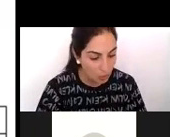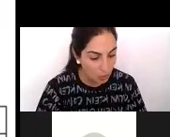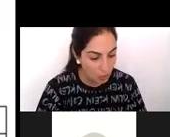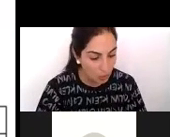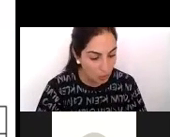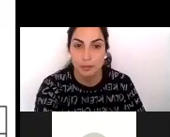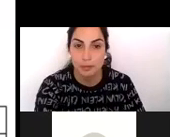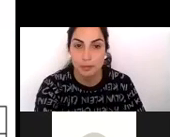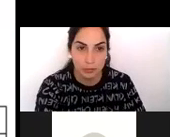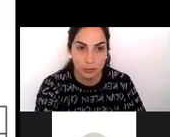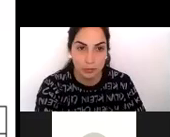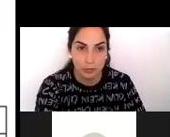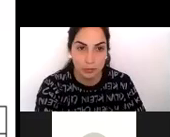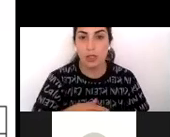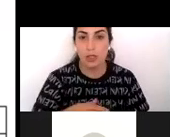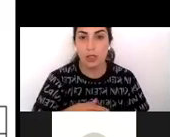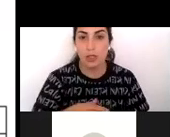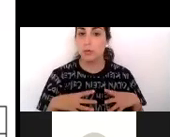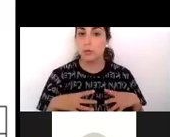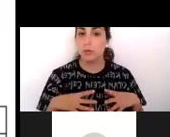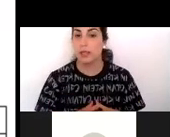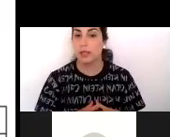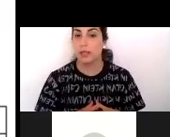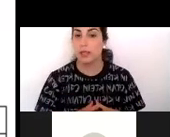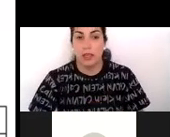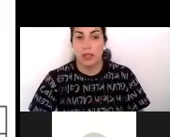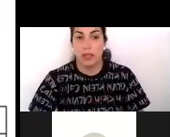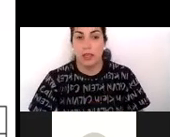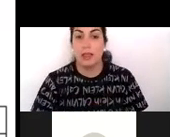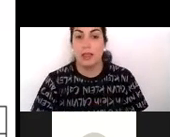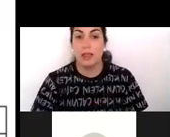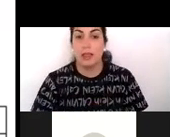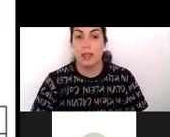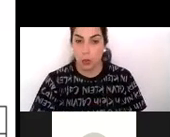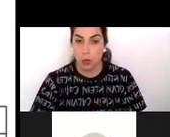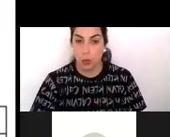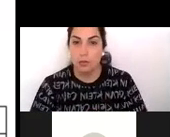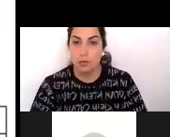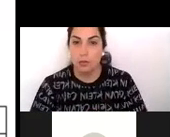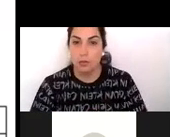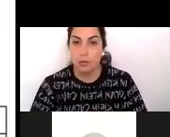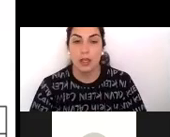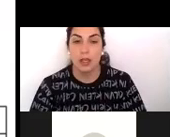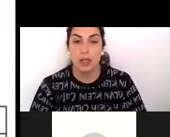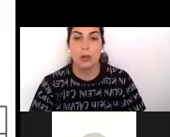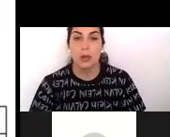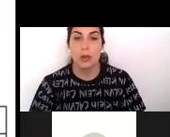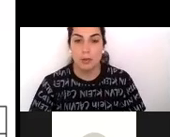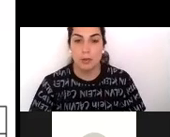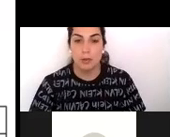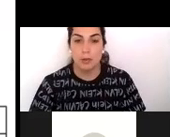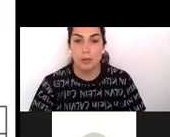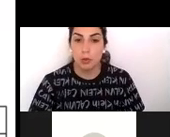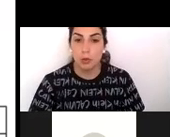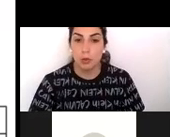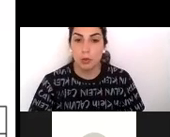la de alternativas. Si nosotros vemos ahí, esta es la cuarta, ¿ya? La cuarta